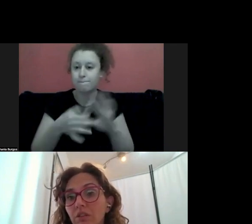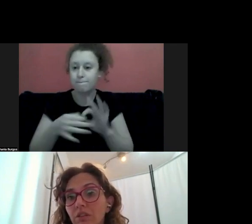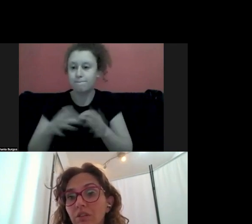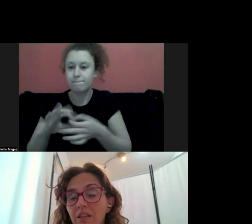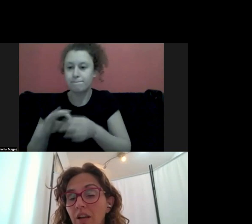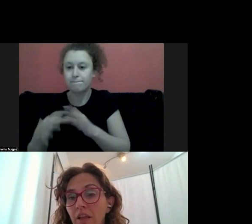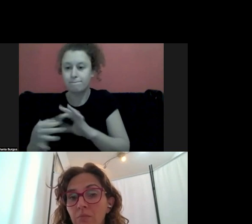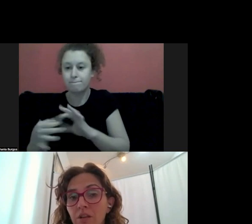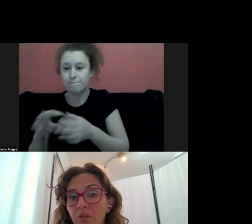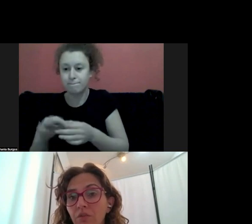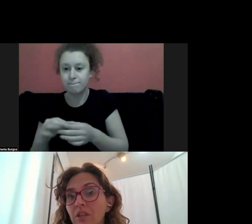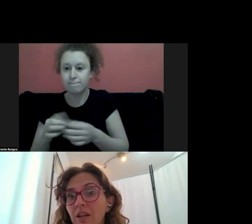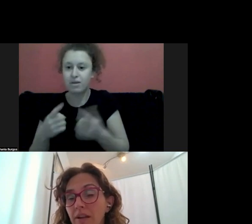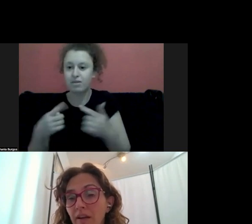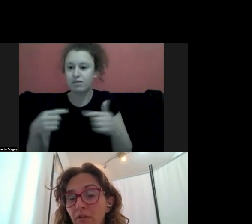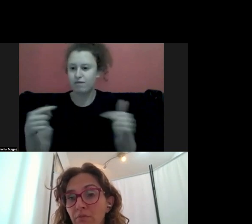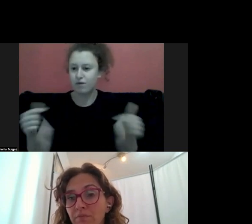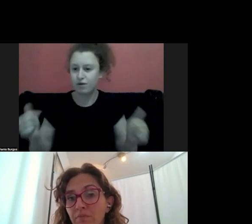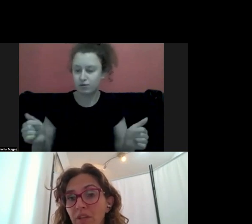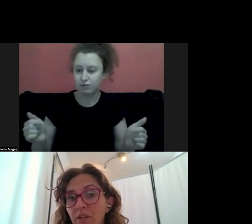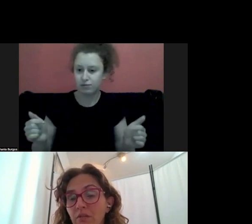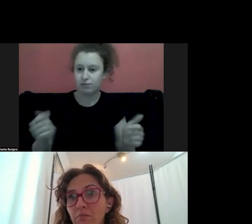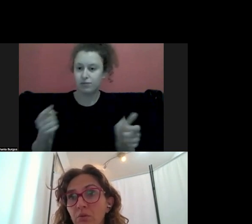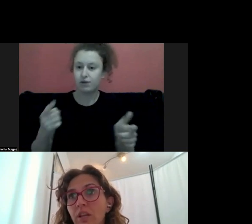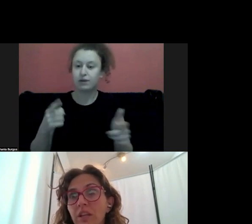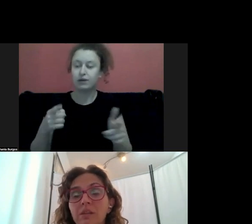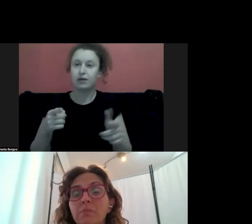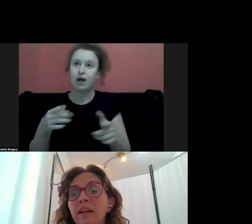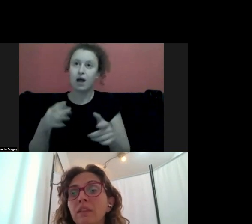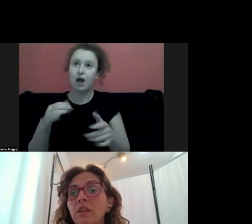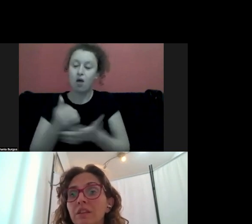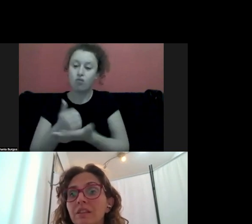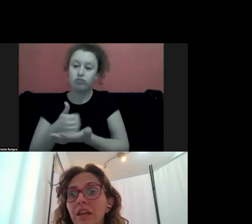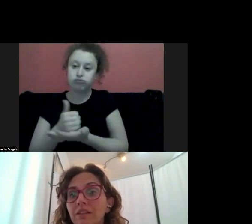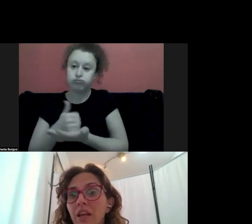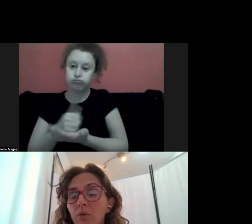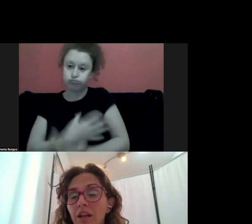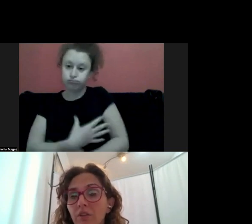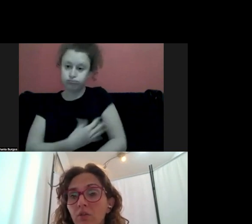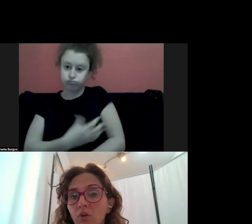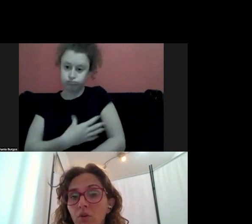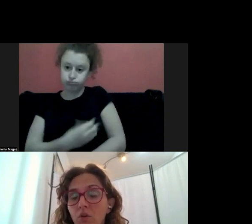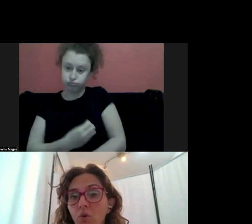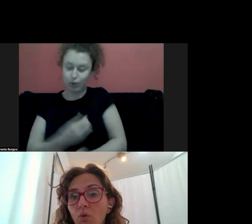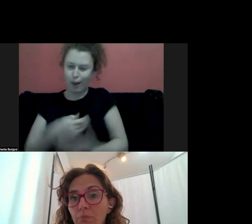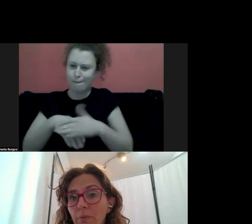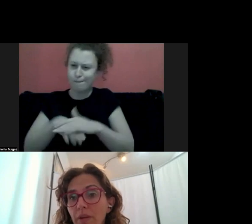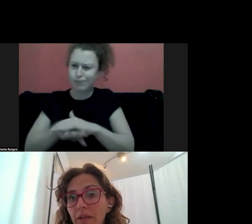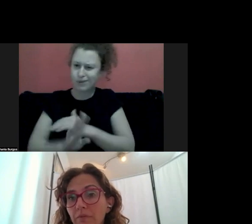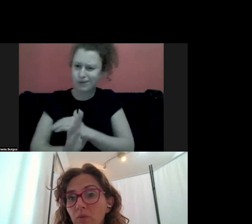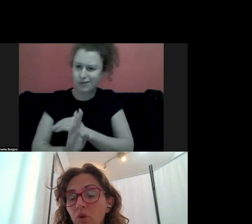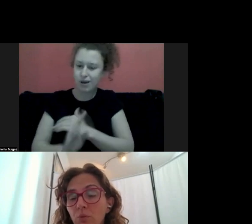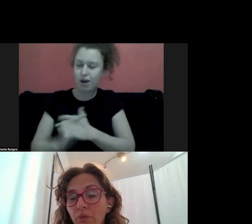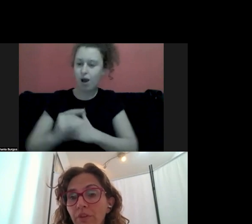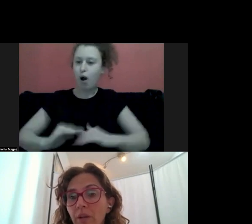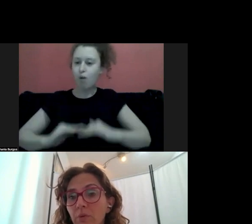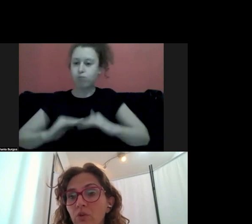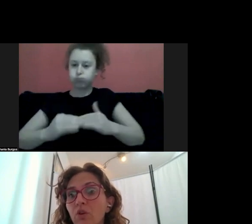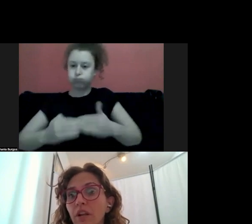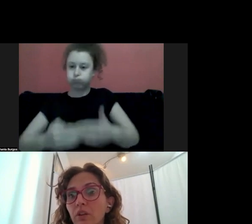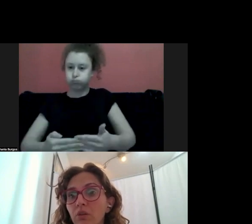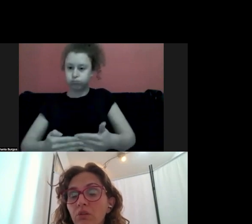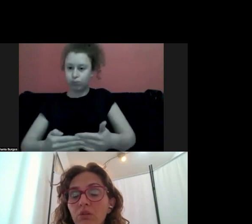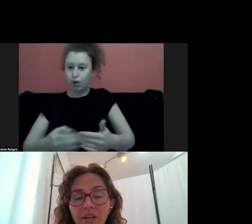hecho, desde el nacimiento, desde el embarazo, porque en ese embarazo ya se está desarrollando un bebé con un